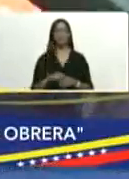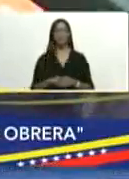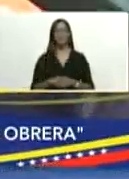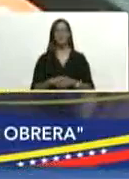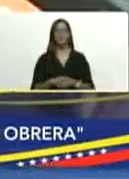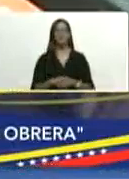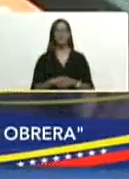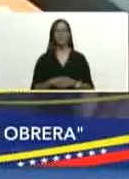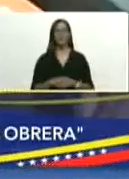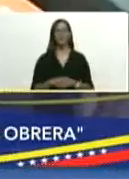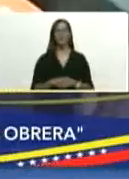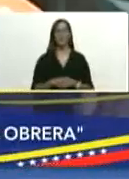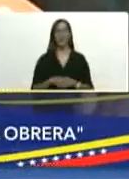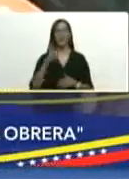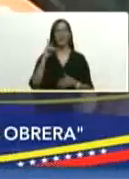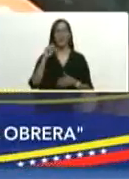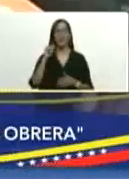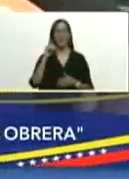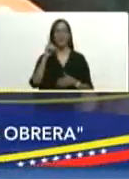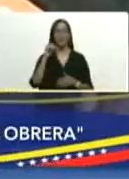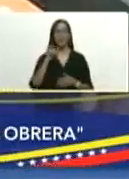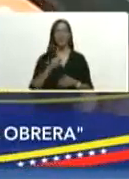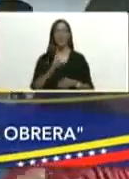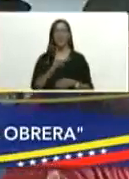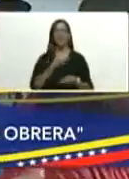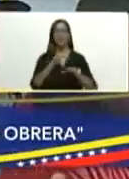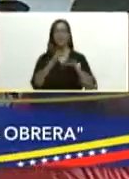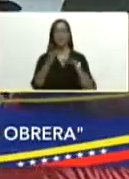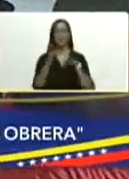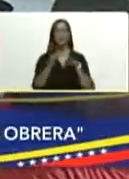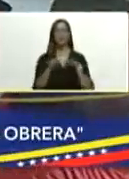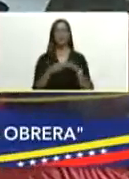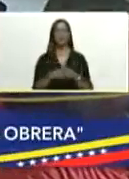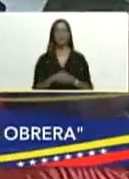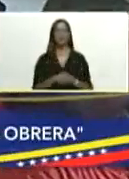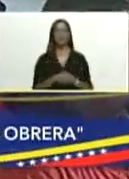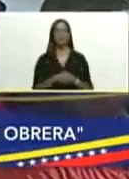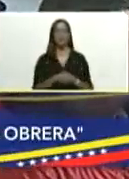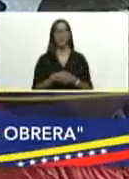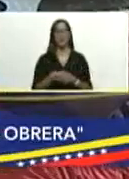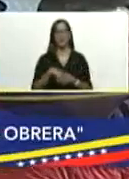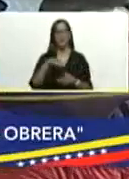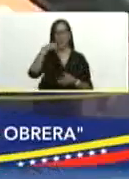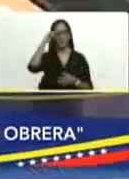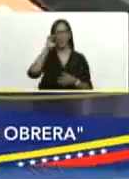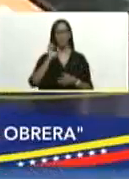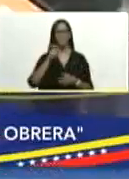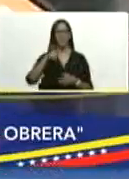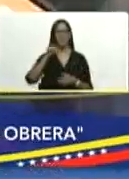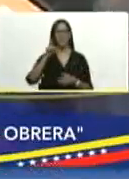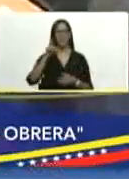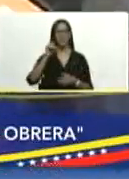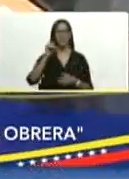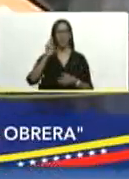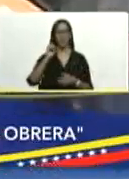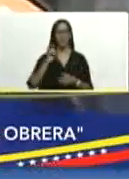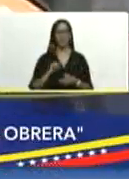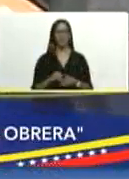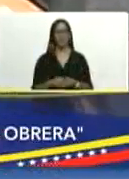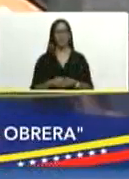a David Ramos alcalde del municipio padre Pedro Chen a